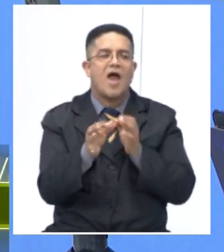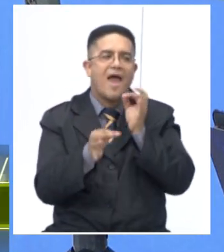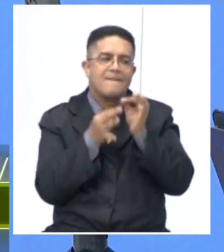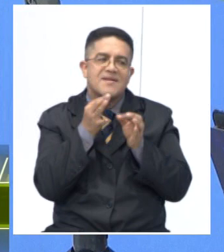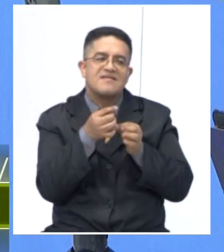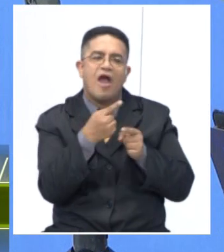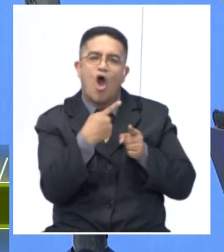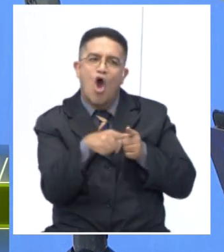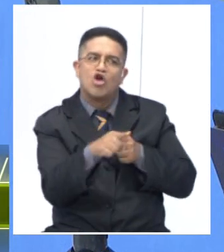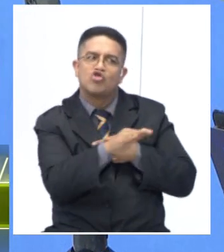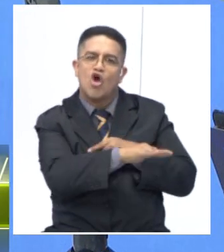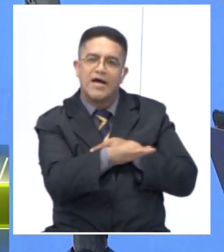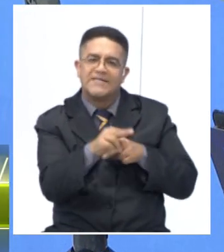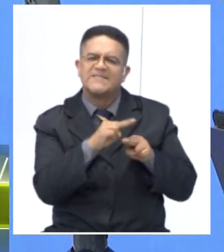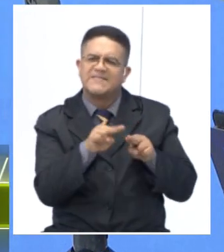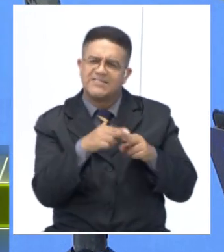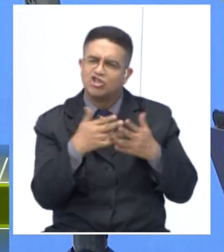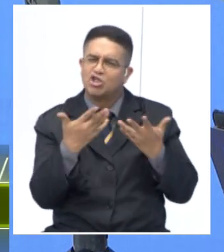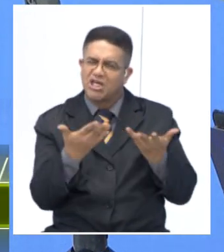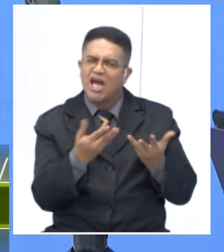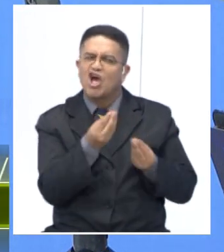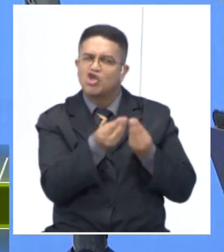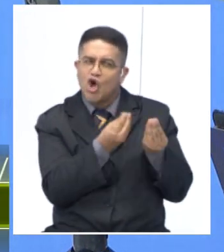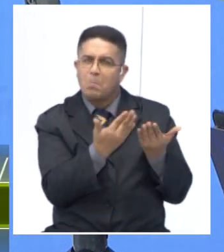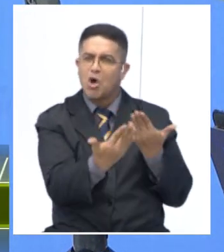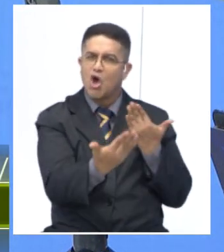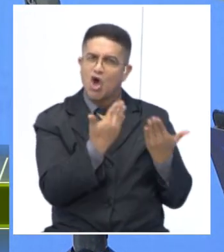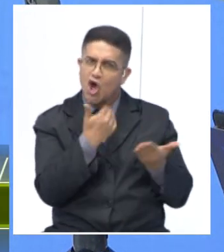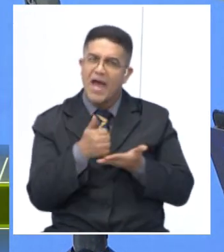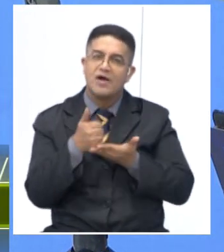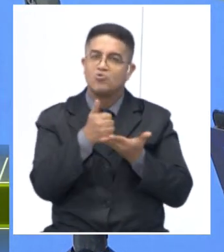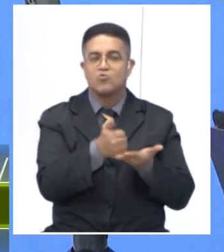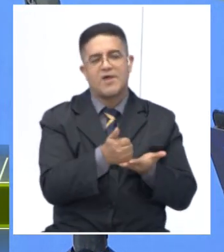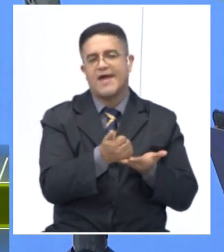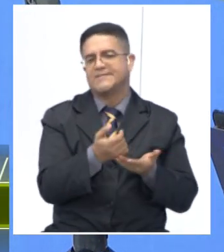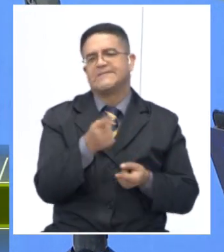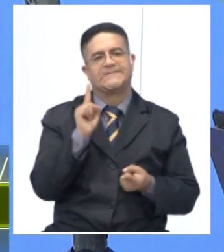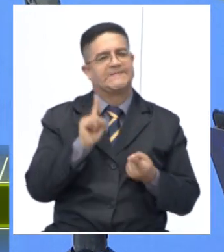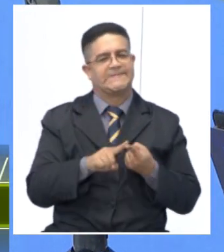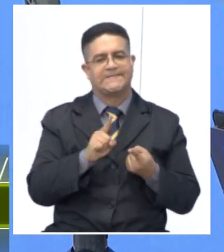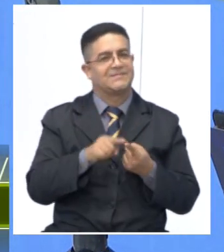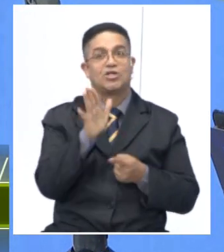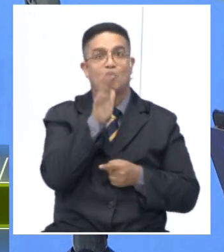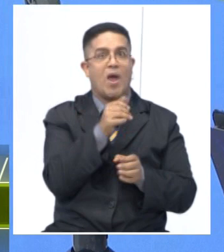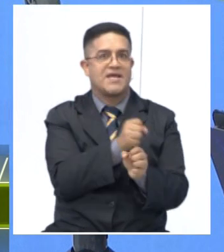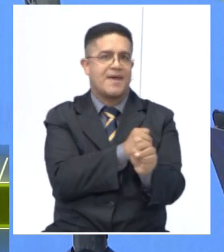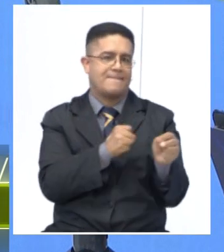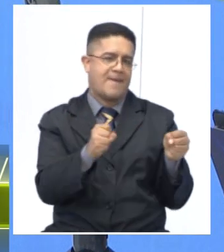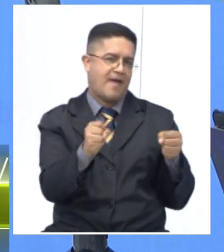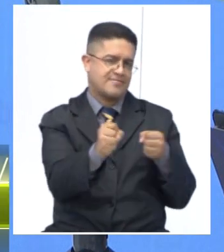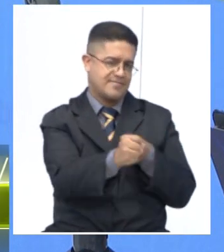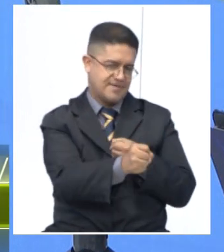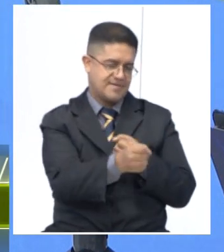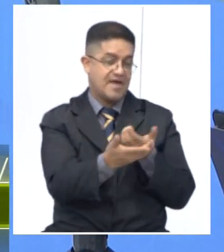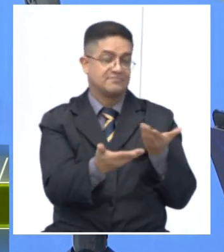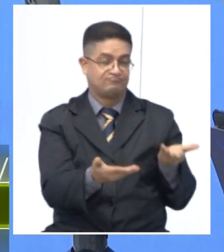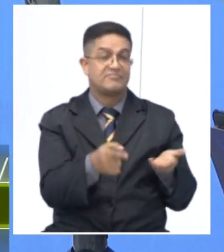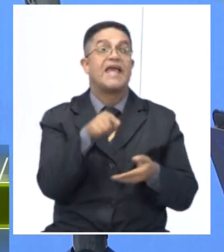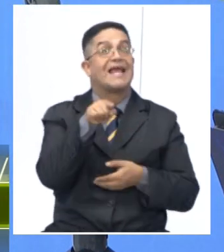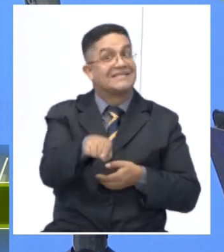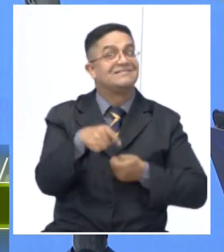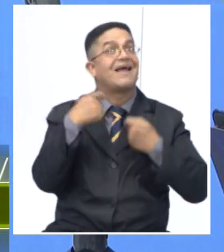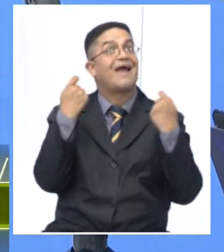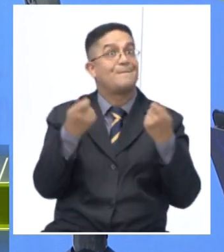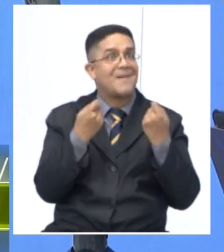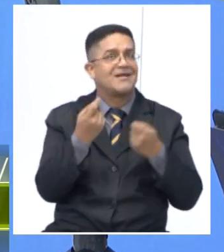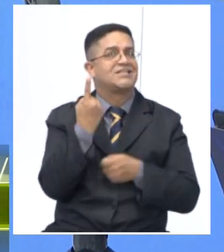compañeritos qué es este síndrome, qué puedes esperar, cómo podemos ayudar, no vamos a tener la empatía que queremos. Eso sería una de las campañas que se